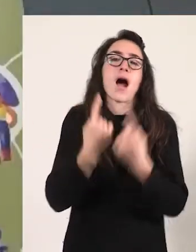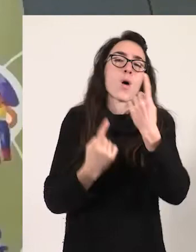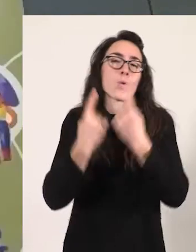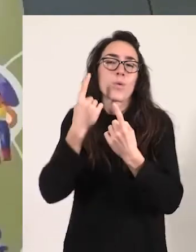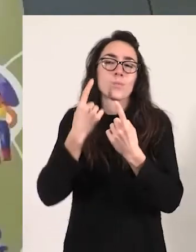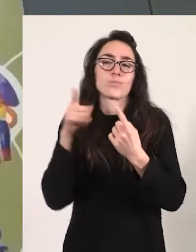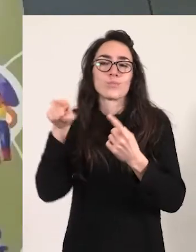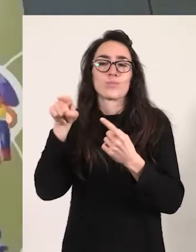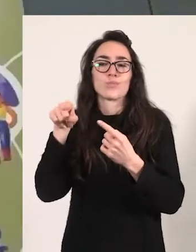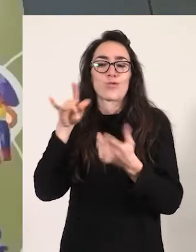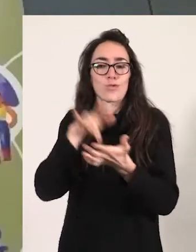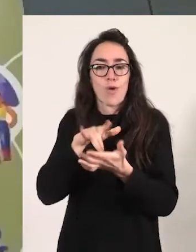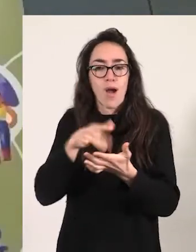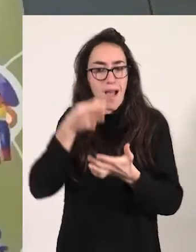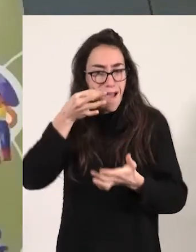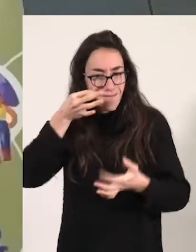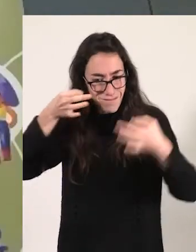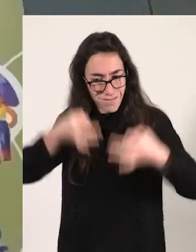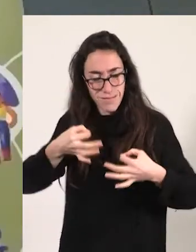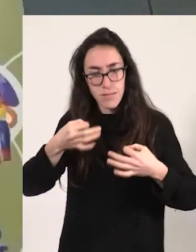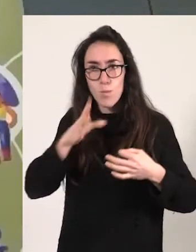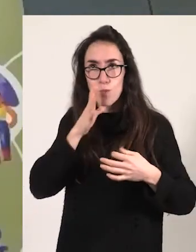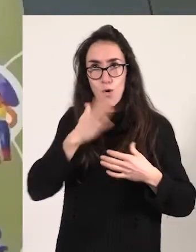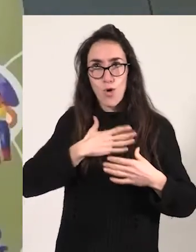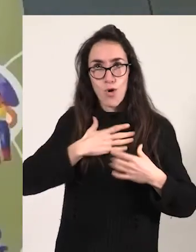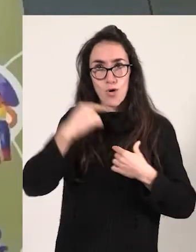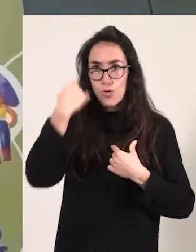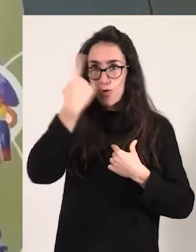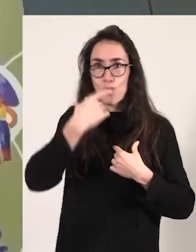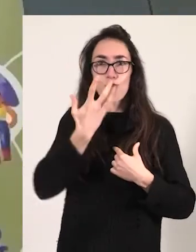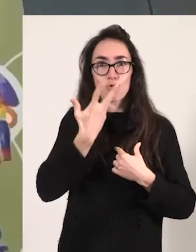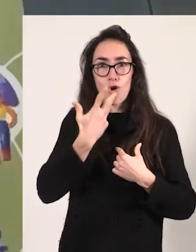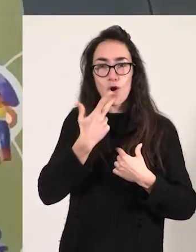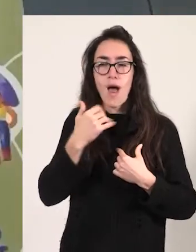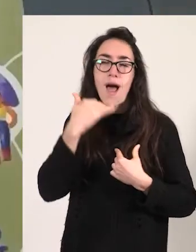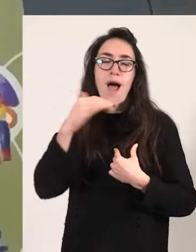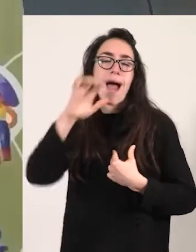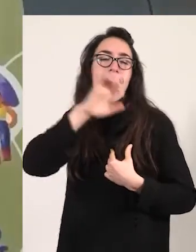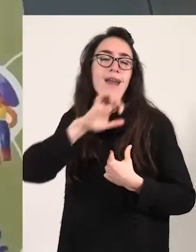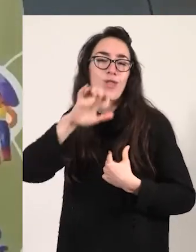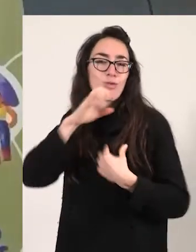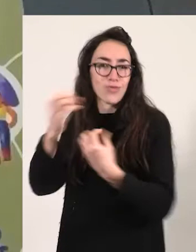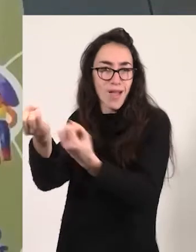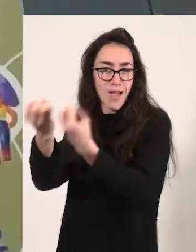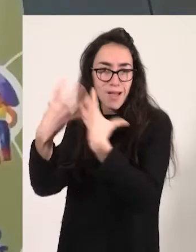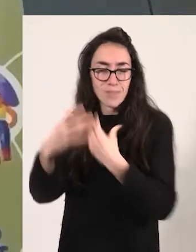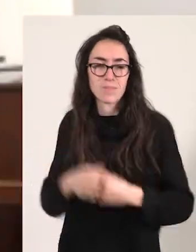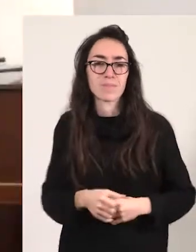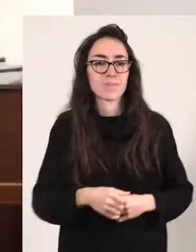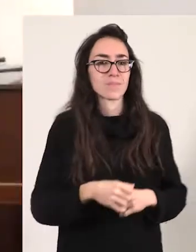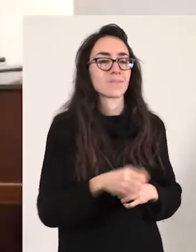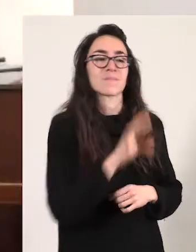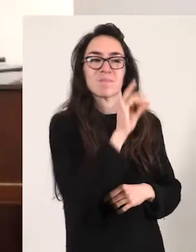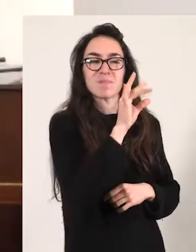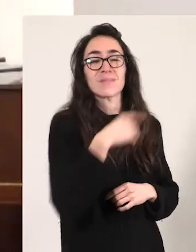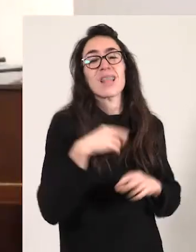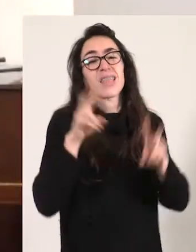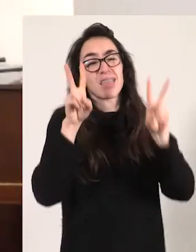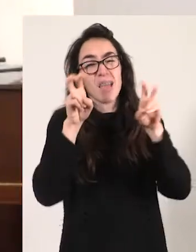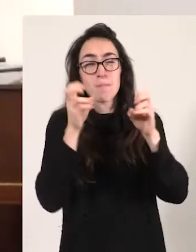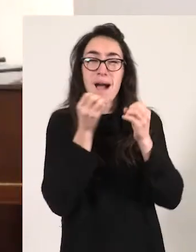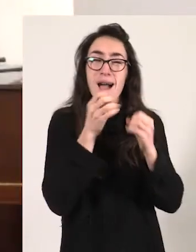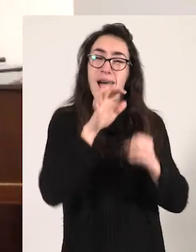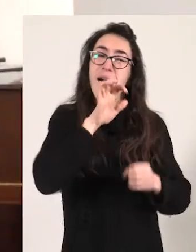algunas referencias, Lucía, alguna anécdota que hayas vivido en primera persona por el color de tu piel. La verdad es que